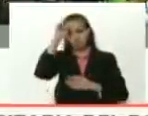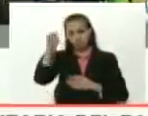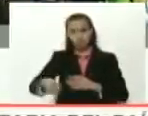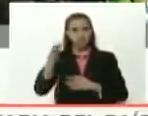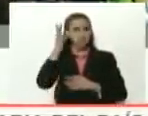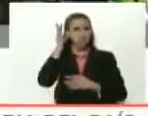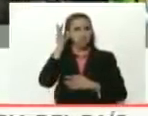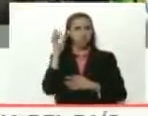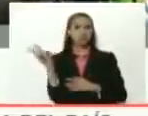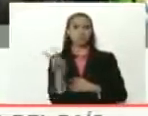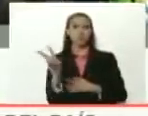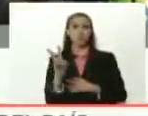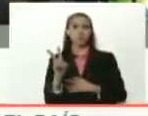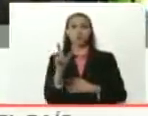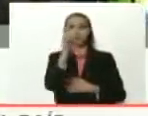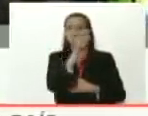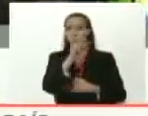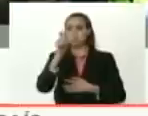mujer venezolana.